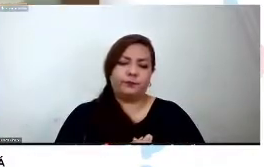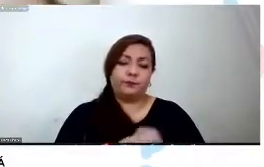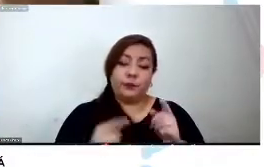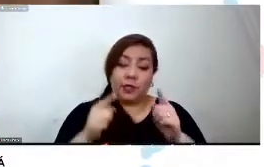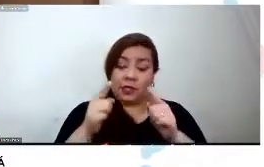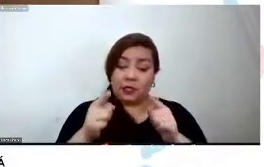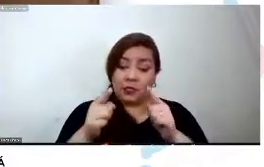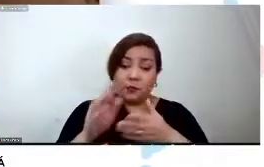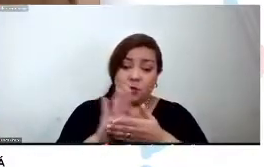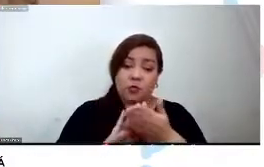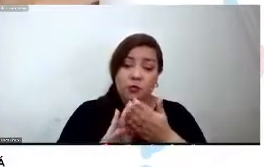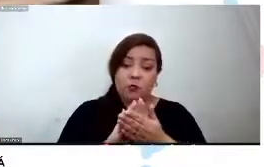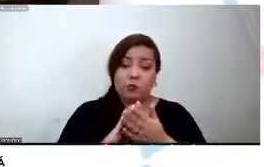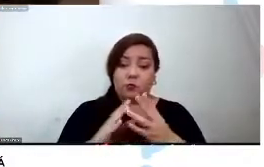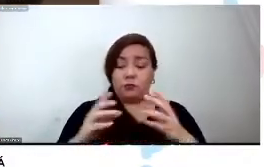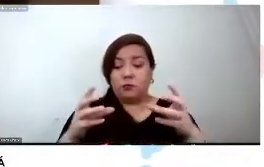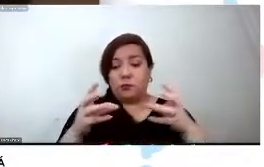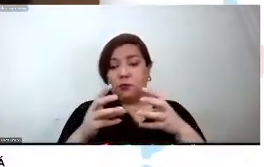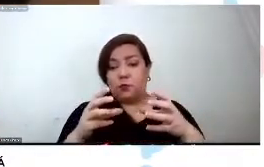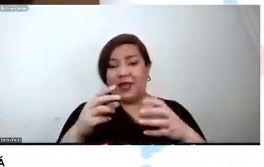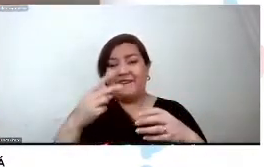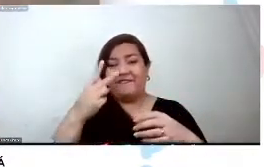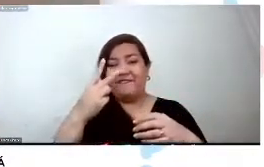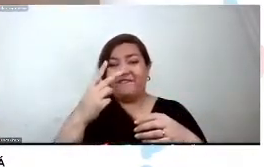esto es parte de una vértebra.